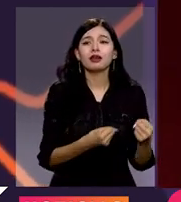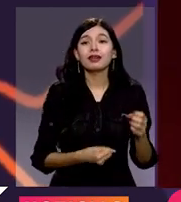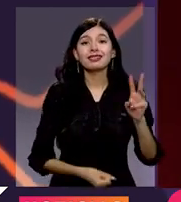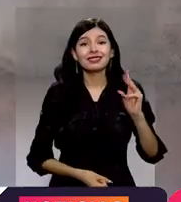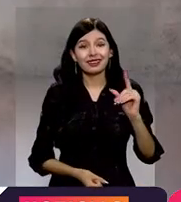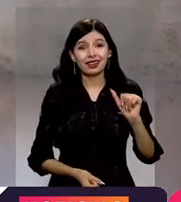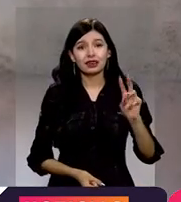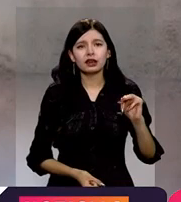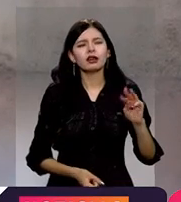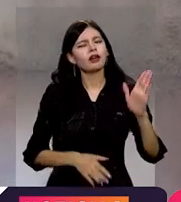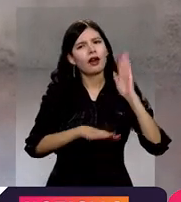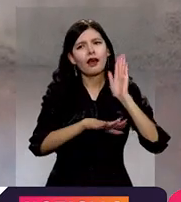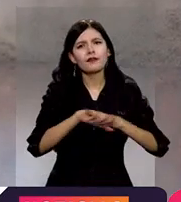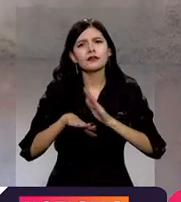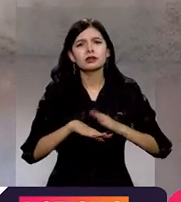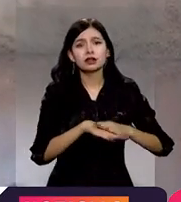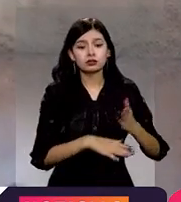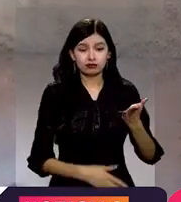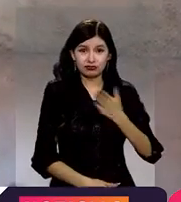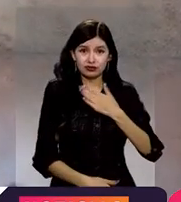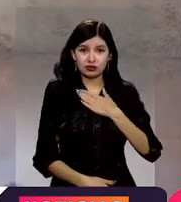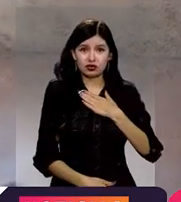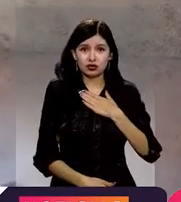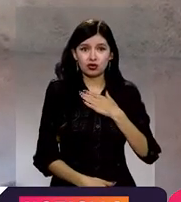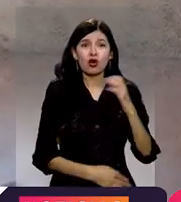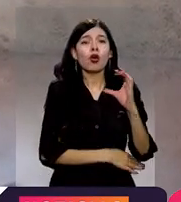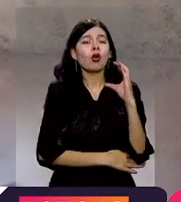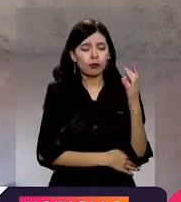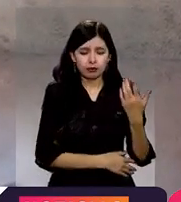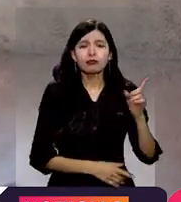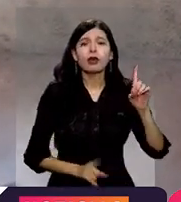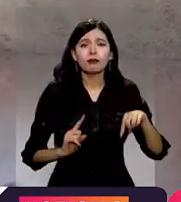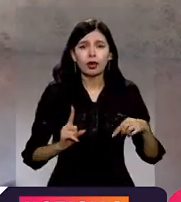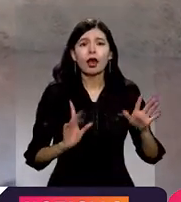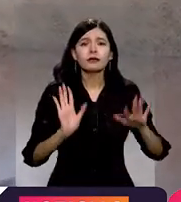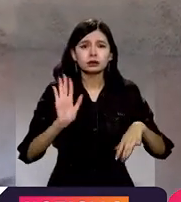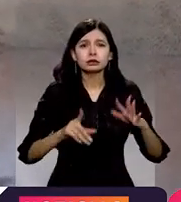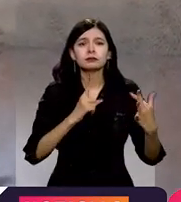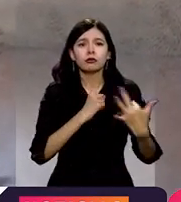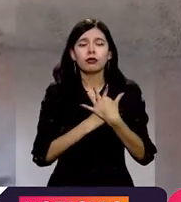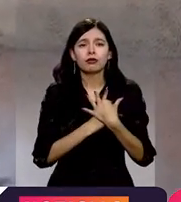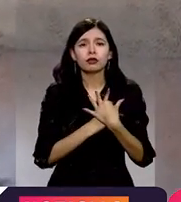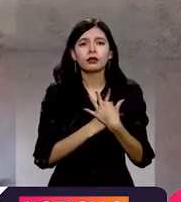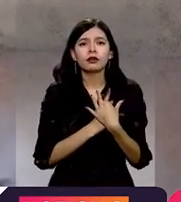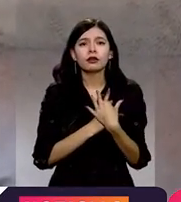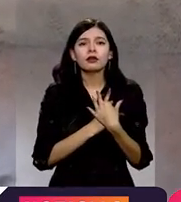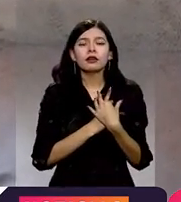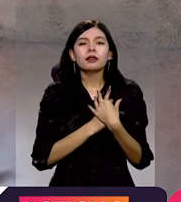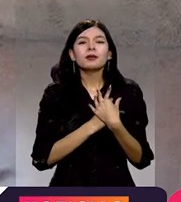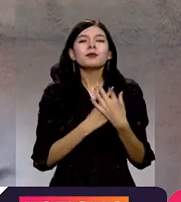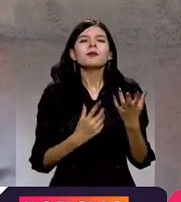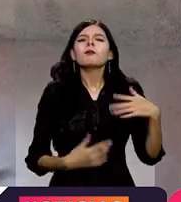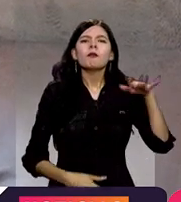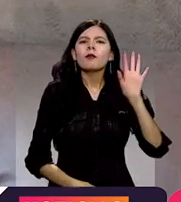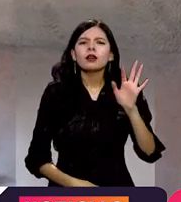atención. Realmente yo como ciclista en Colombia también lo he vivido, digamos que más que todo con